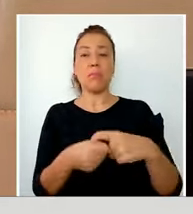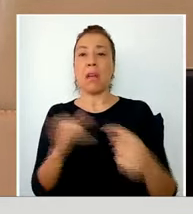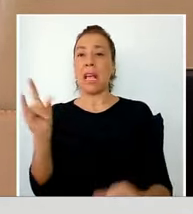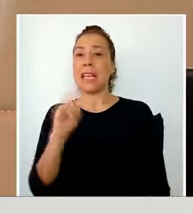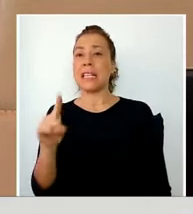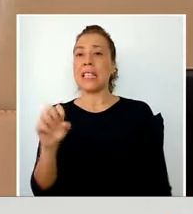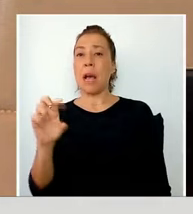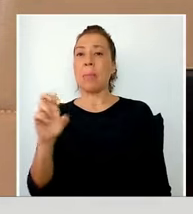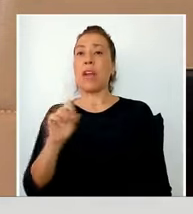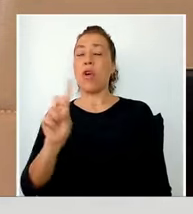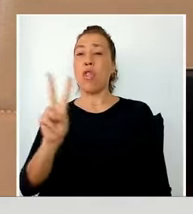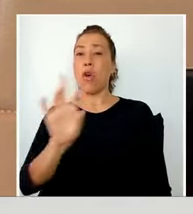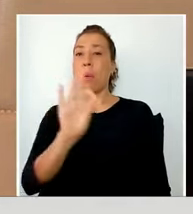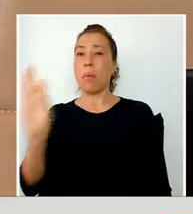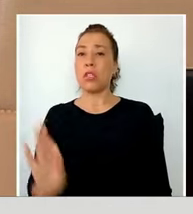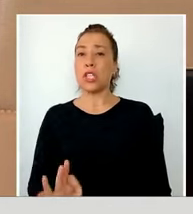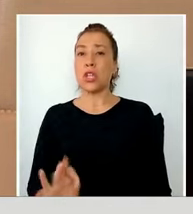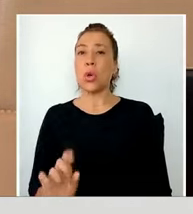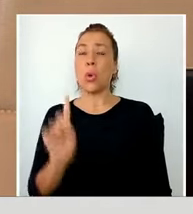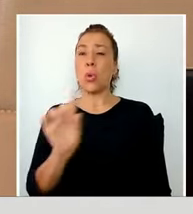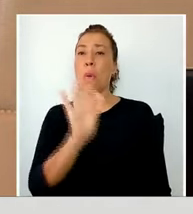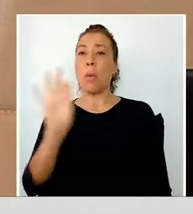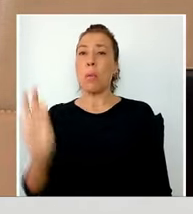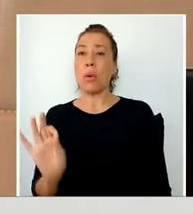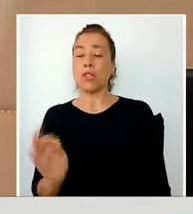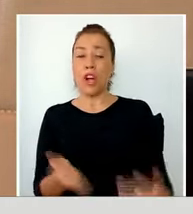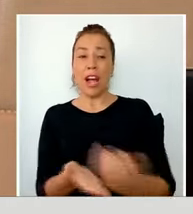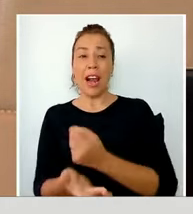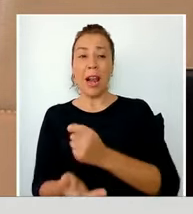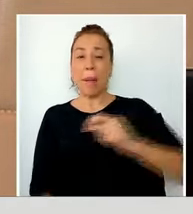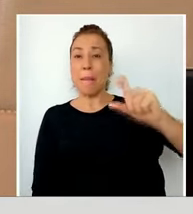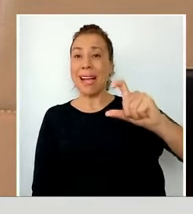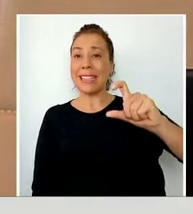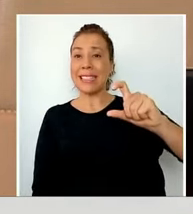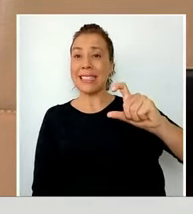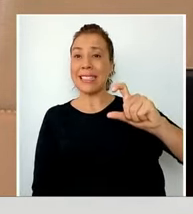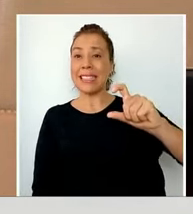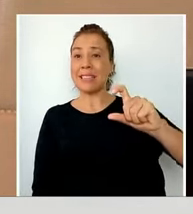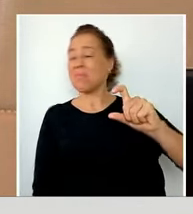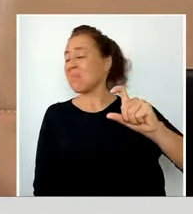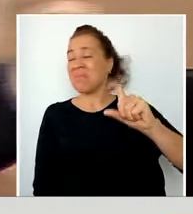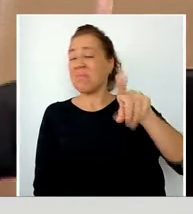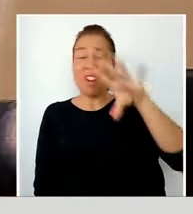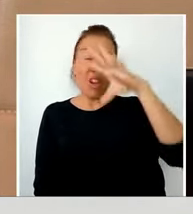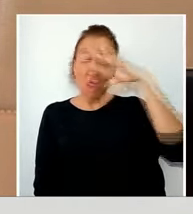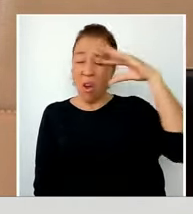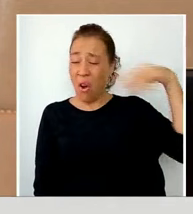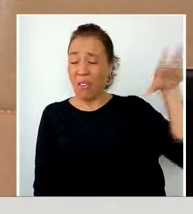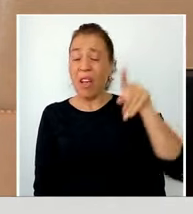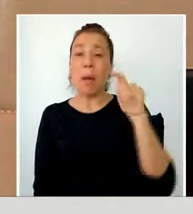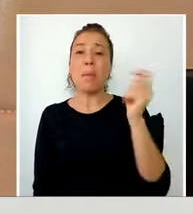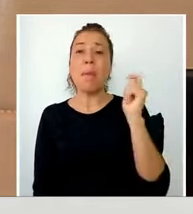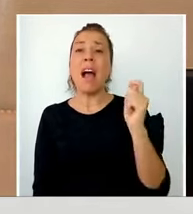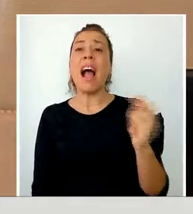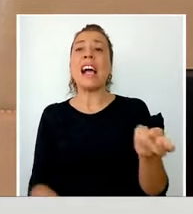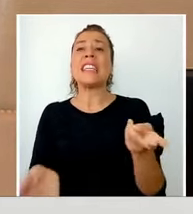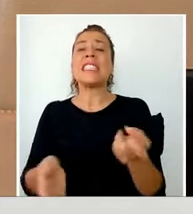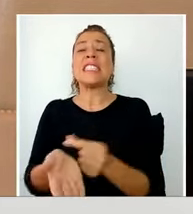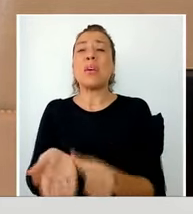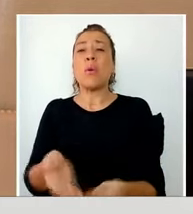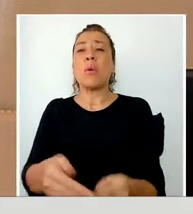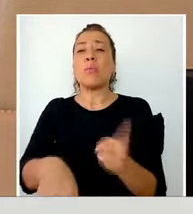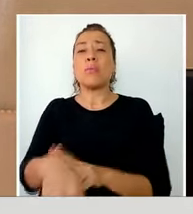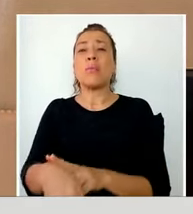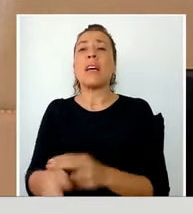dos por ciento un uno por ciento que tiene más recursos de este país olvídense paga seguros complementarios paga seguro internacionales